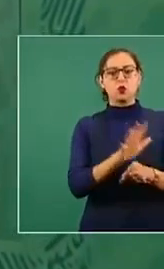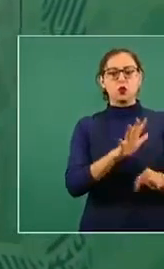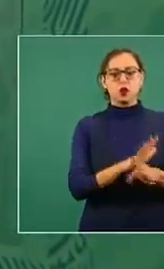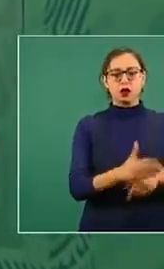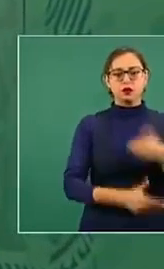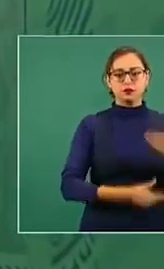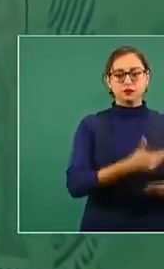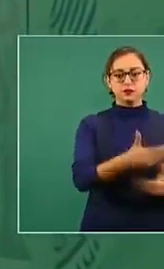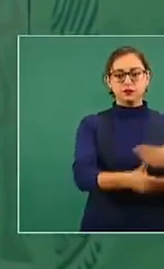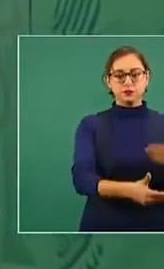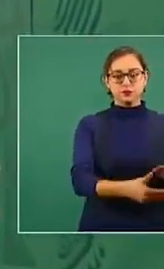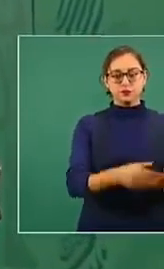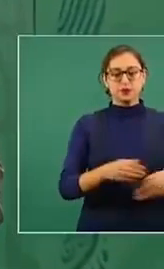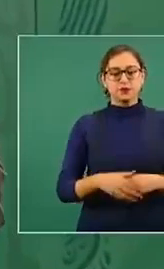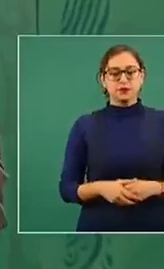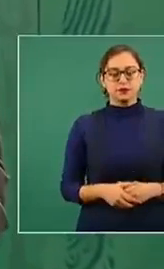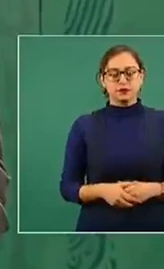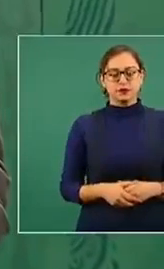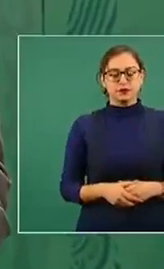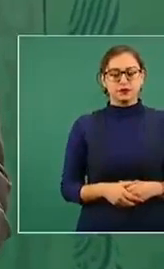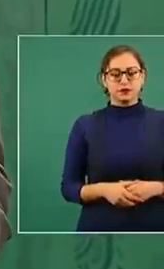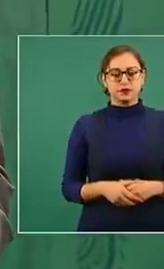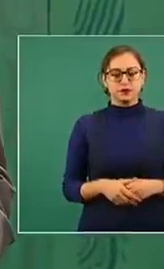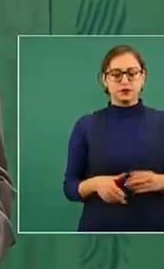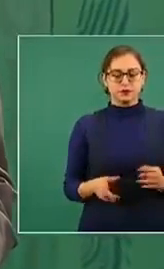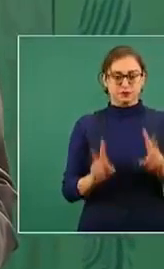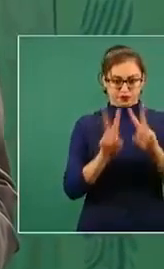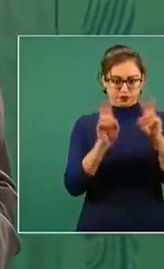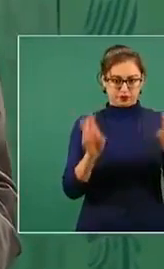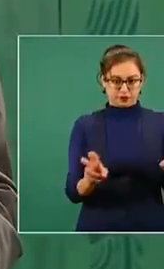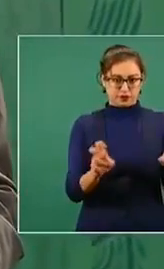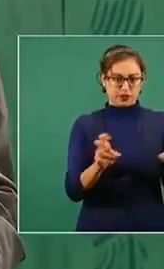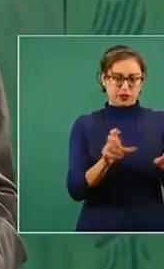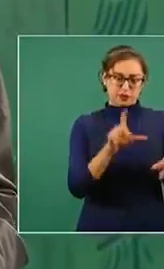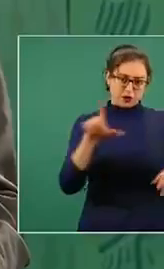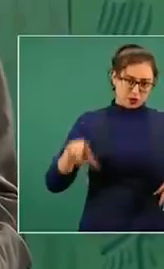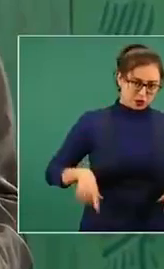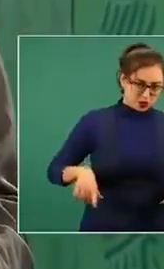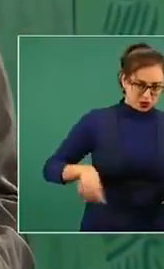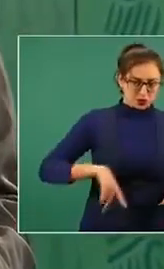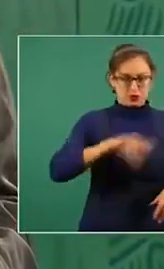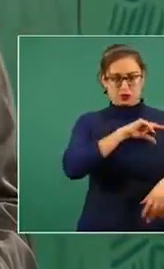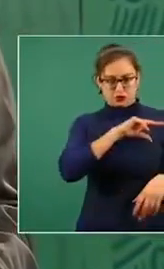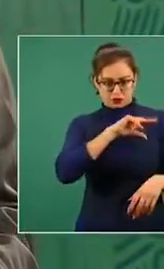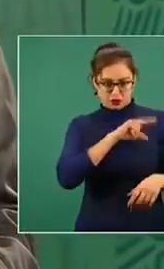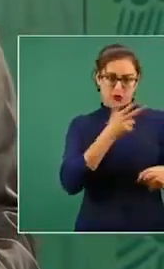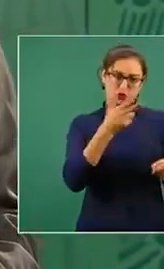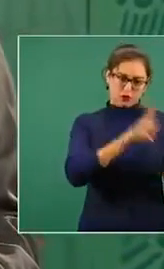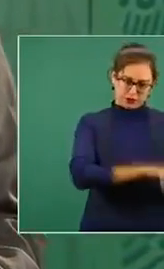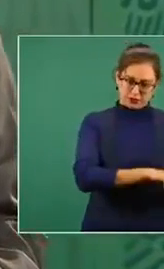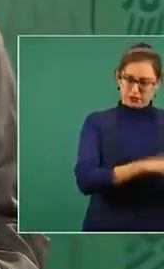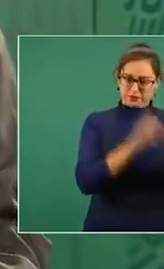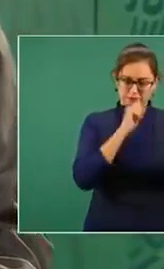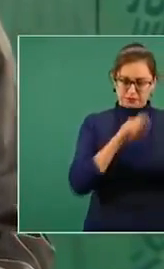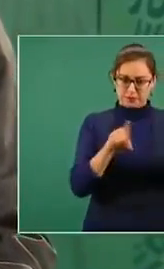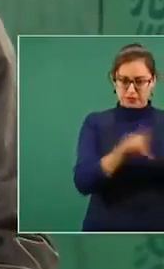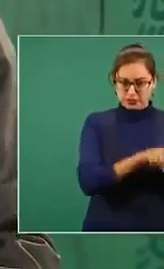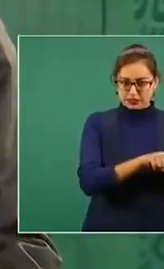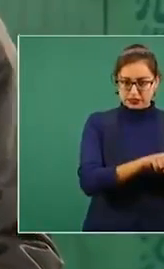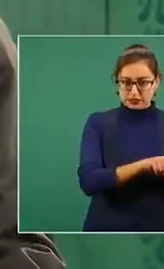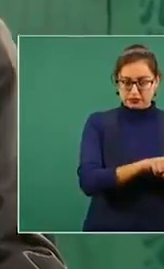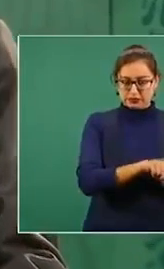proselitista, como ya lo mencionamos, se deriva a las concesionarias que transmiten las sesiones matinales y no